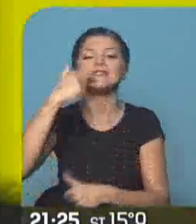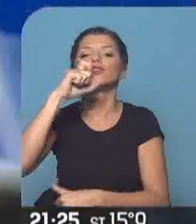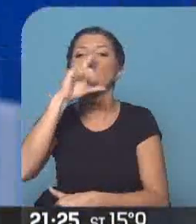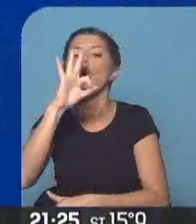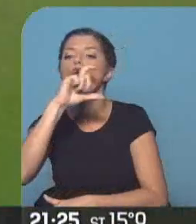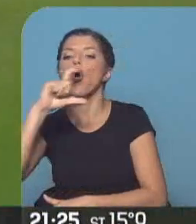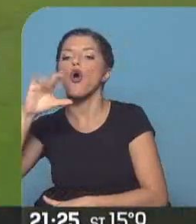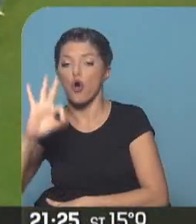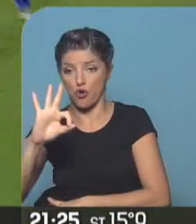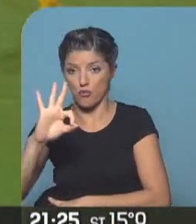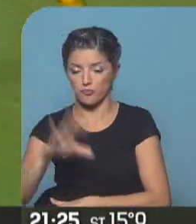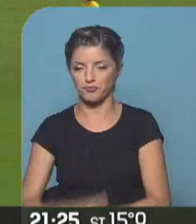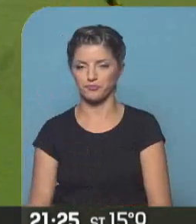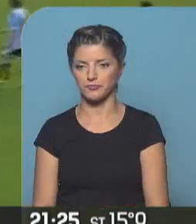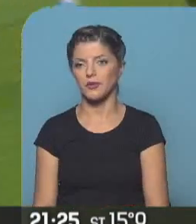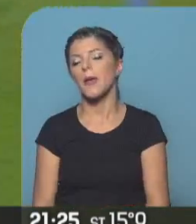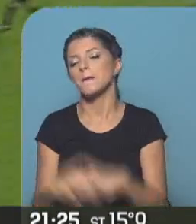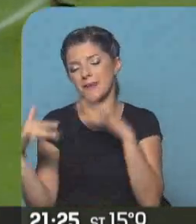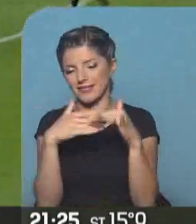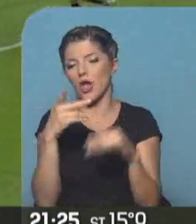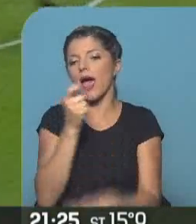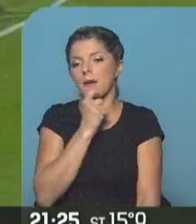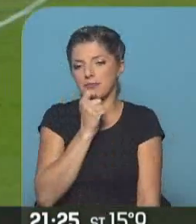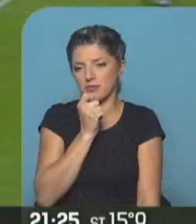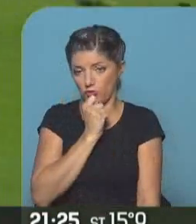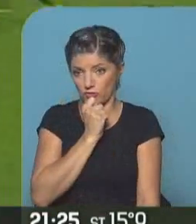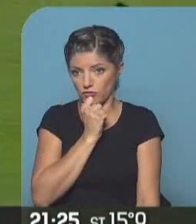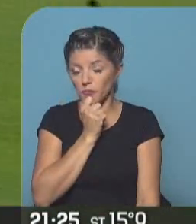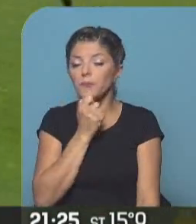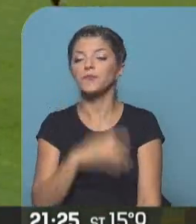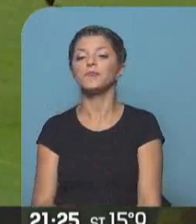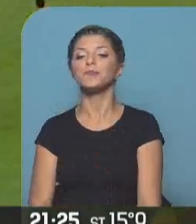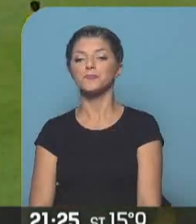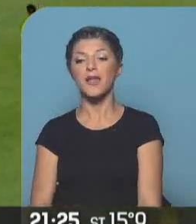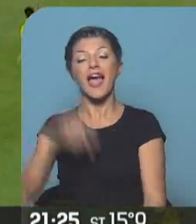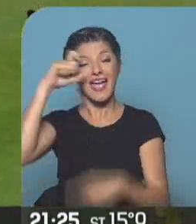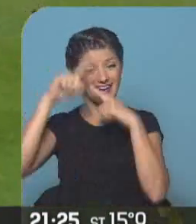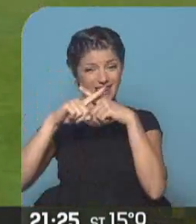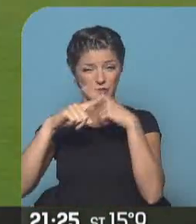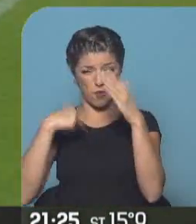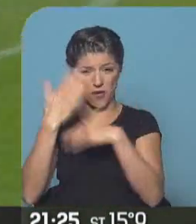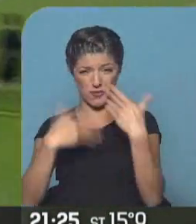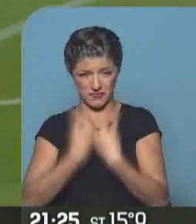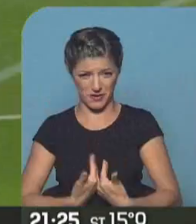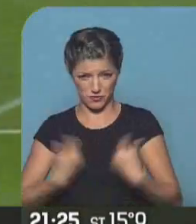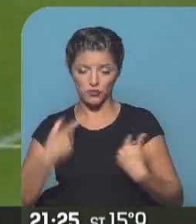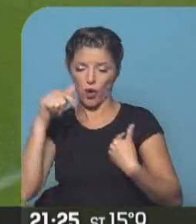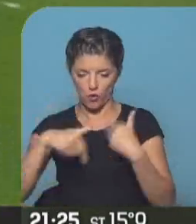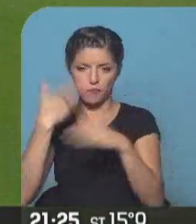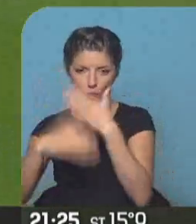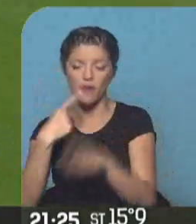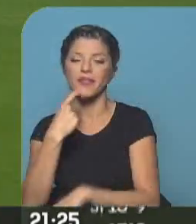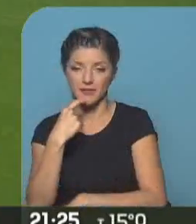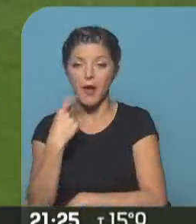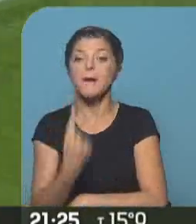Un partido amistoso. El exjugador de Newell's, actual de River, convirtiendo el primero. El empate de Fred